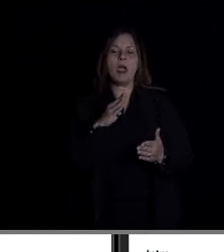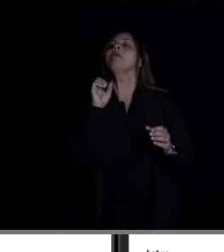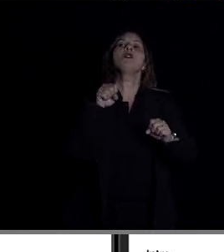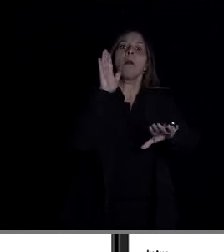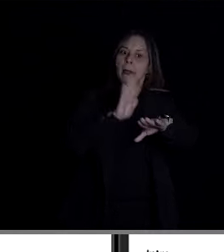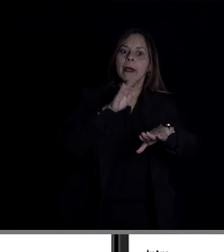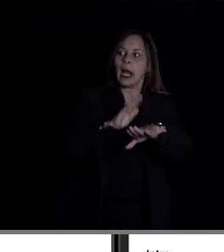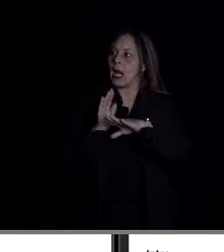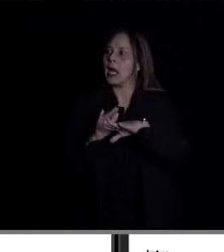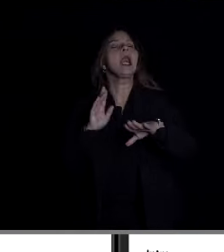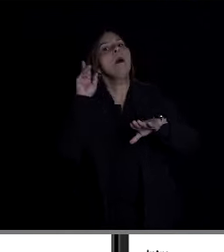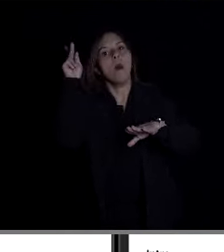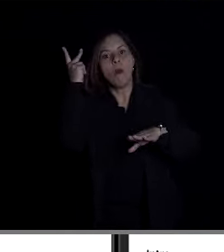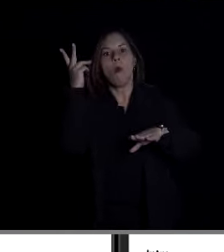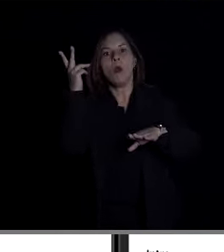público.